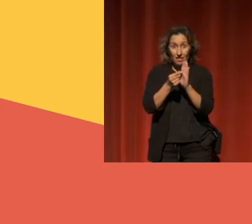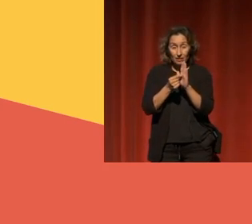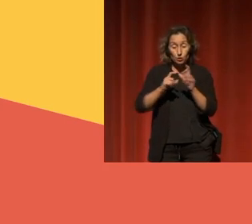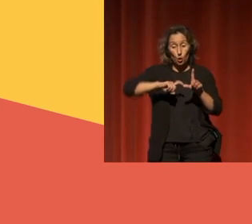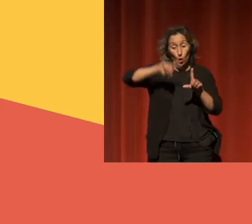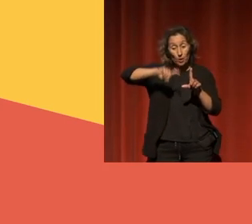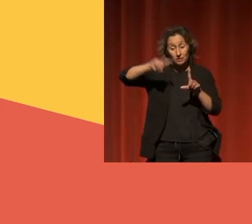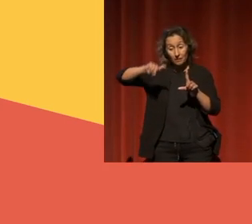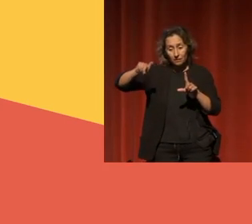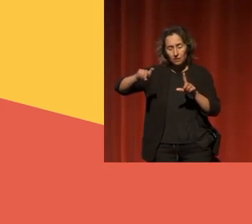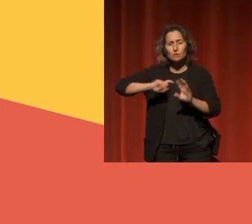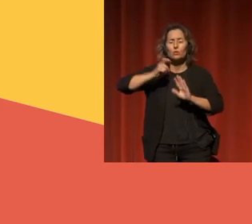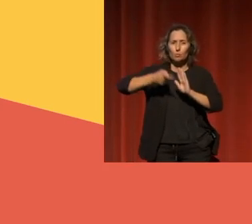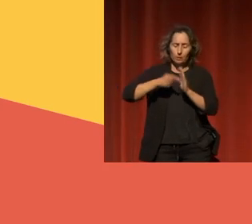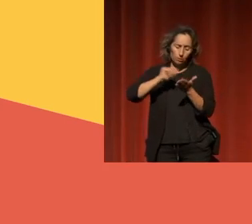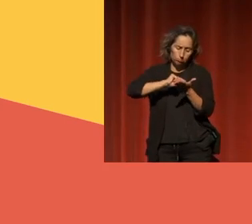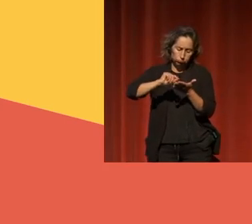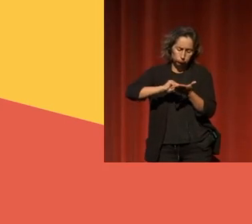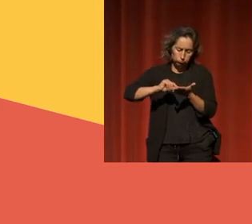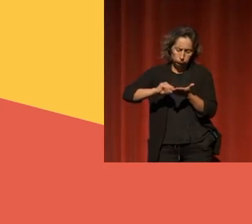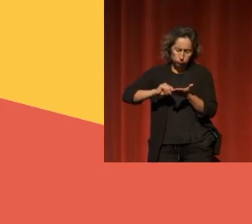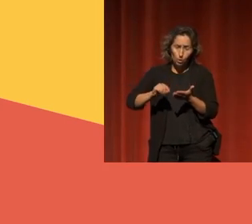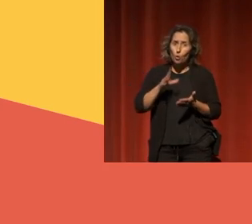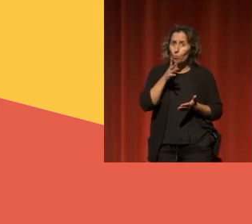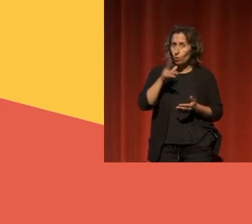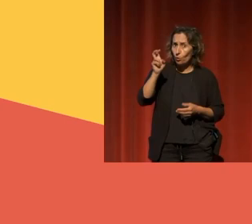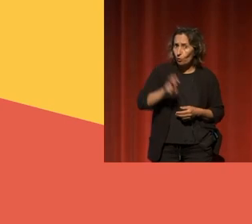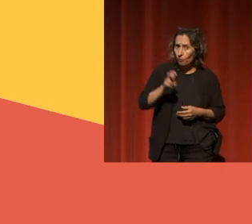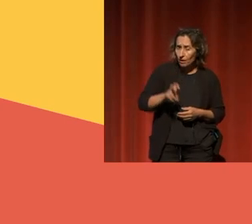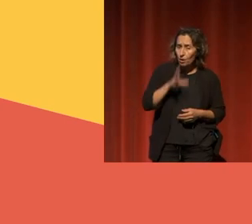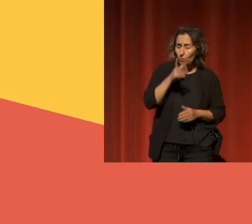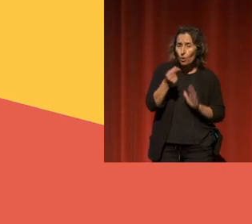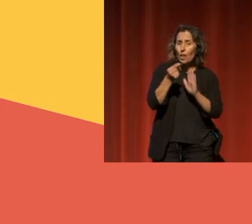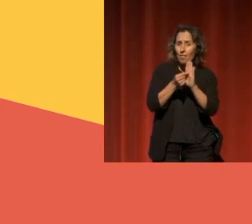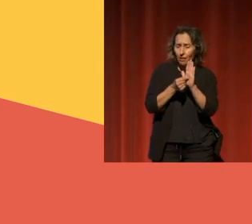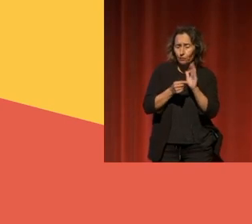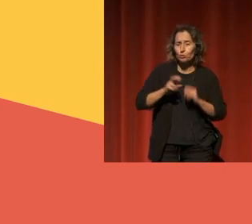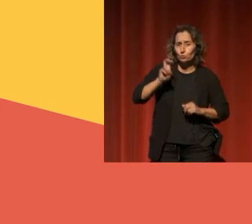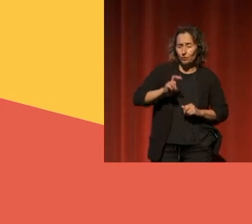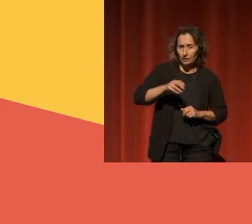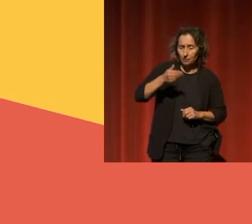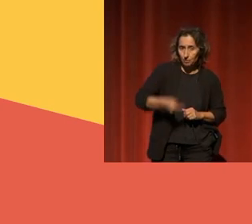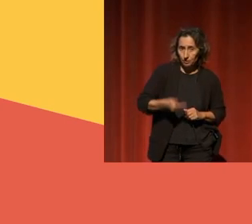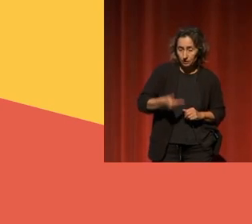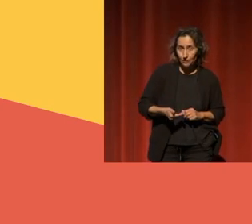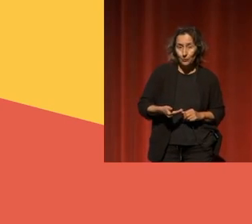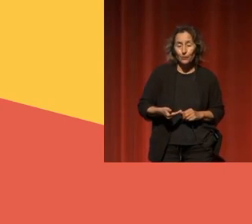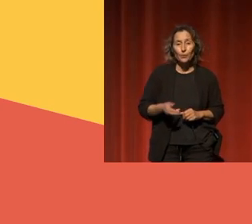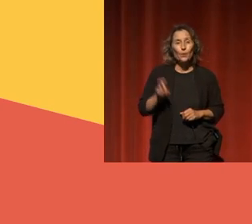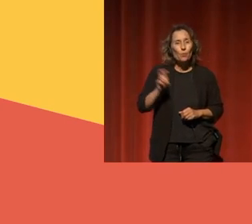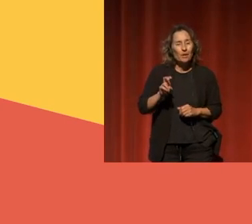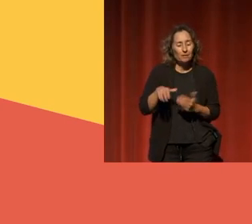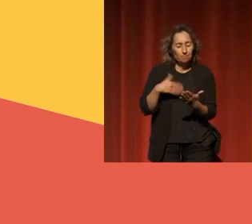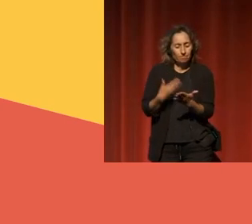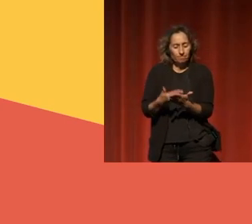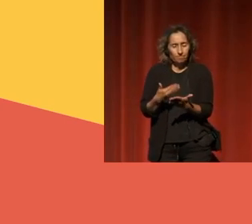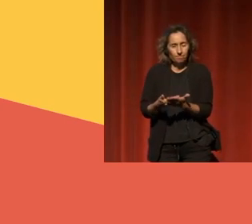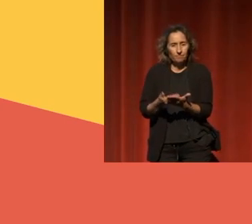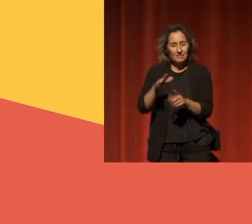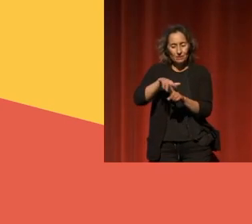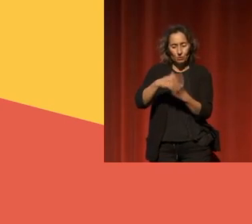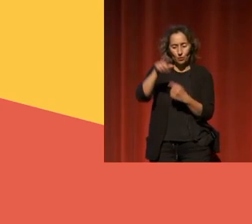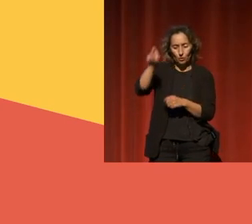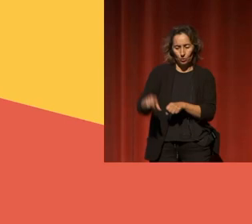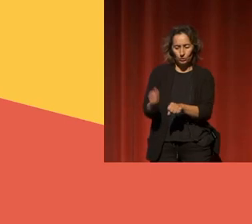estadísticas porque sirven porque los datos nos sirven como estamos viendo nos sirven para demostrar Cuál es la situación del